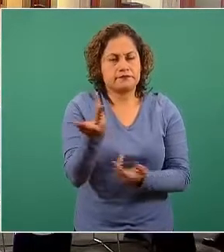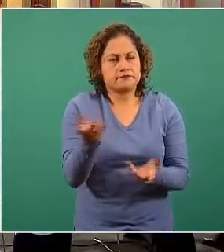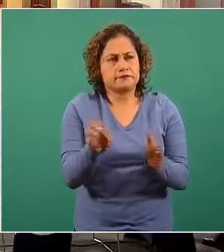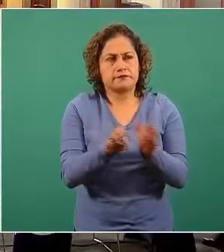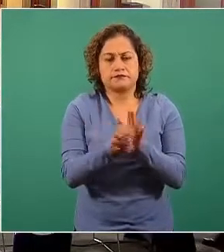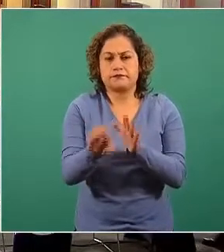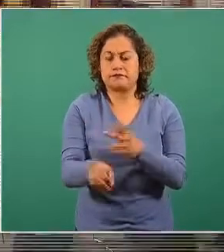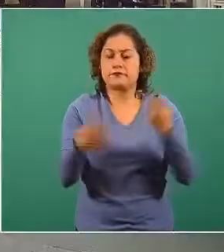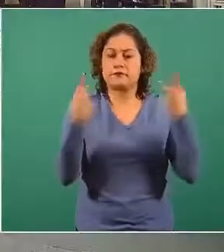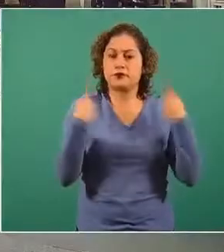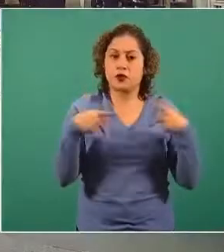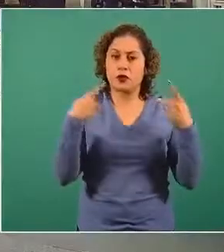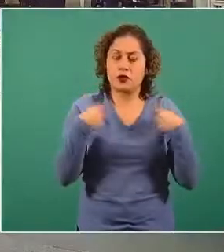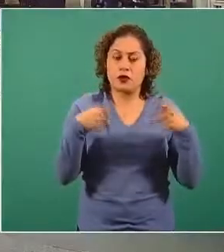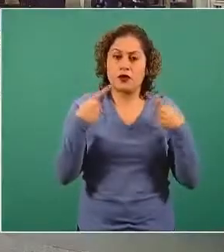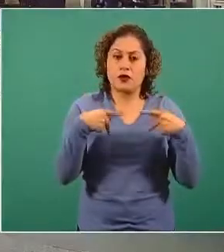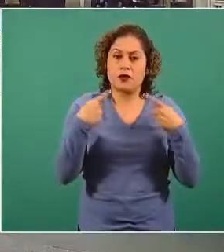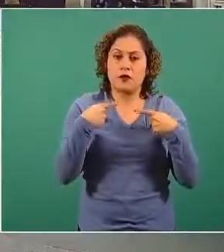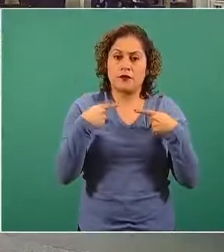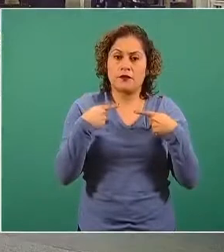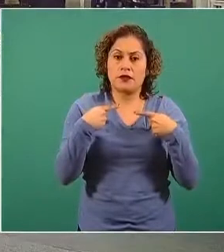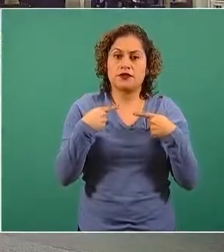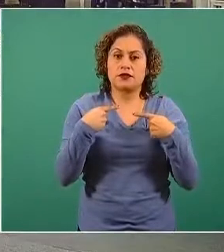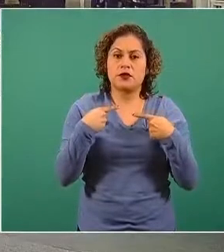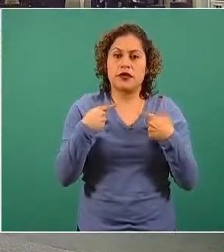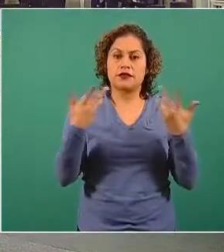que se les haga el triage